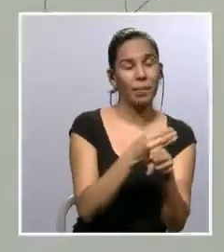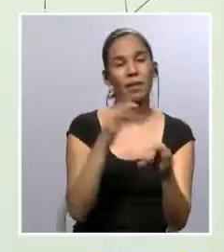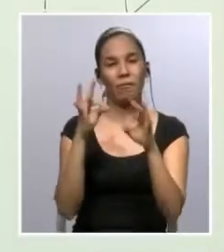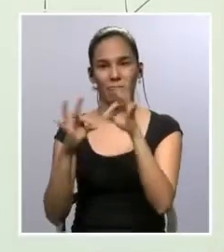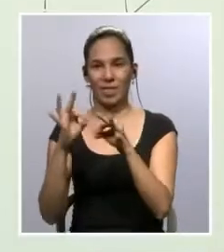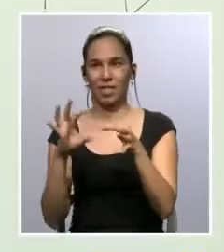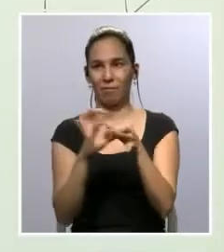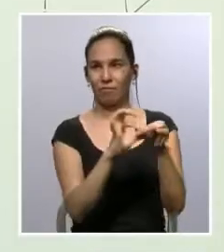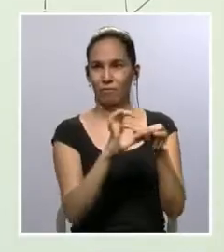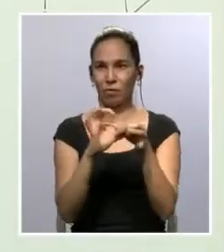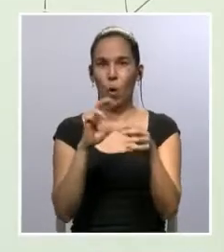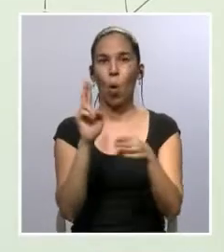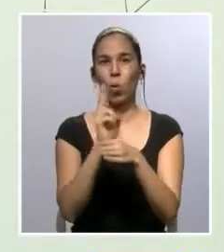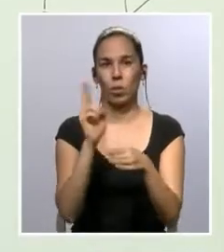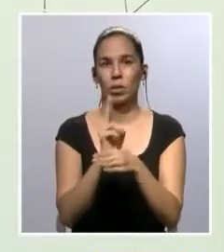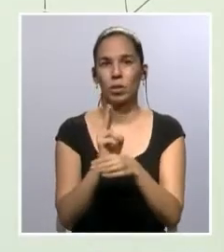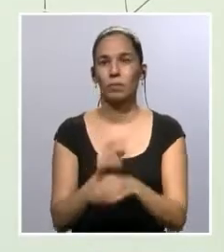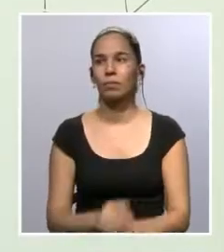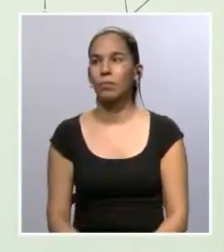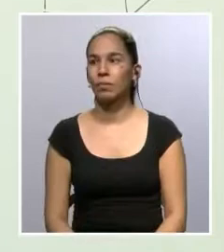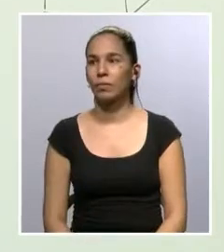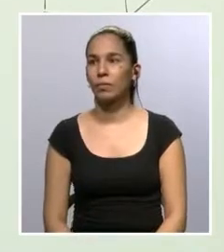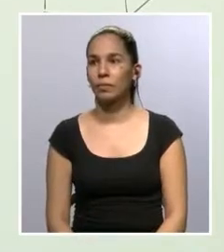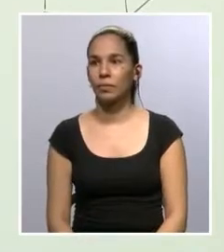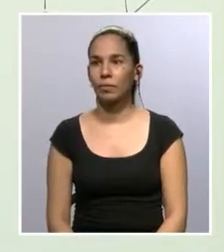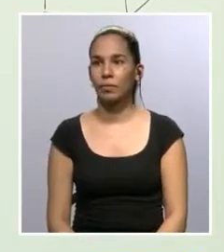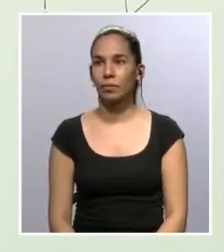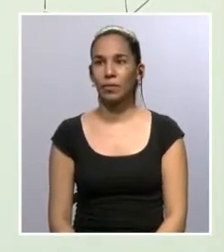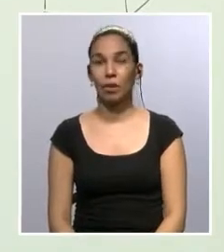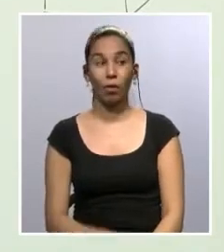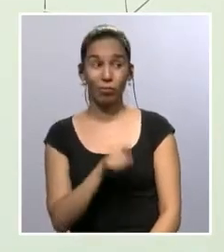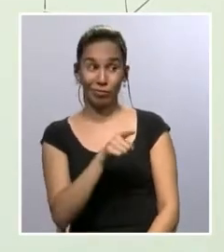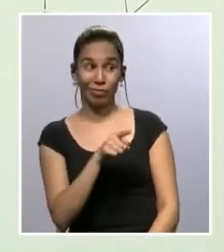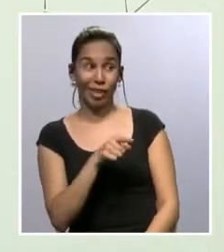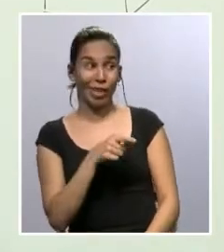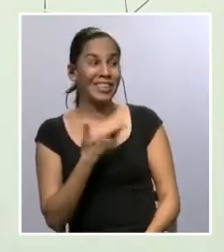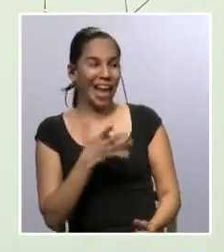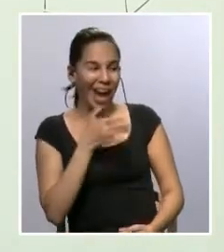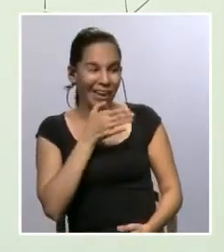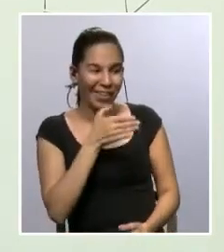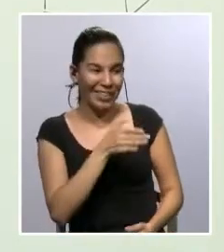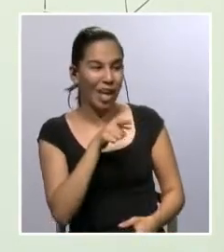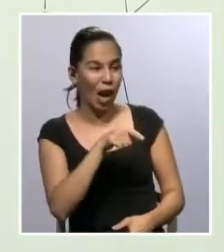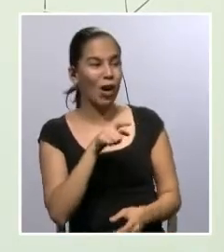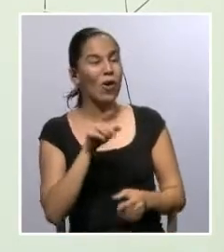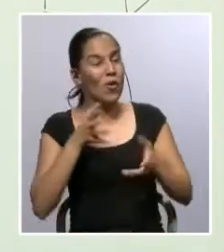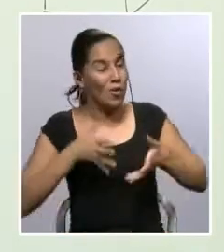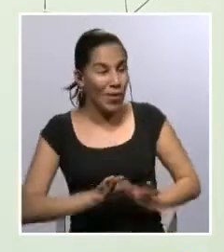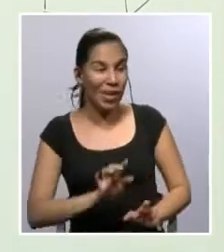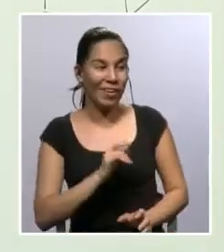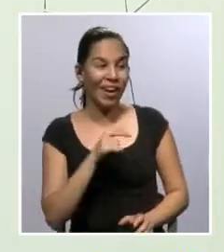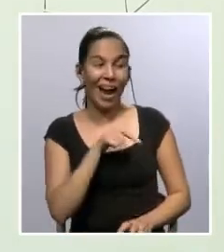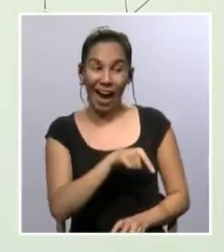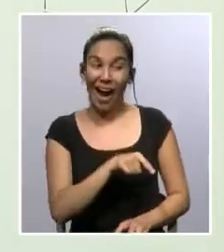física. Ok. Rachid convenció a su hijo. Claro. Un físico más.